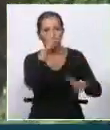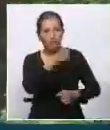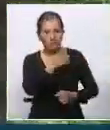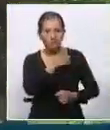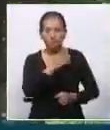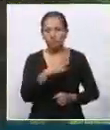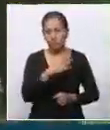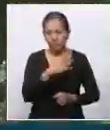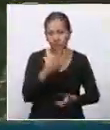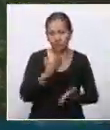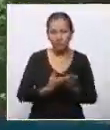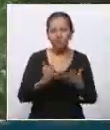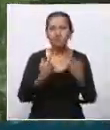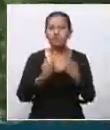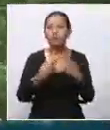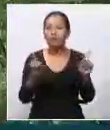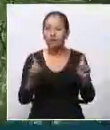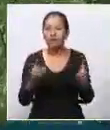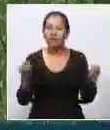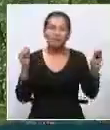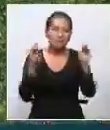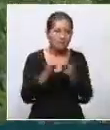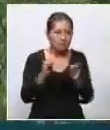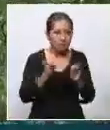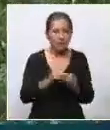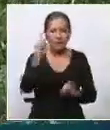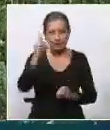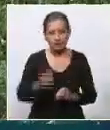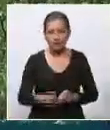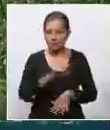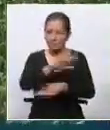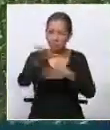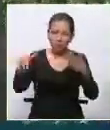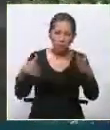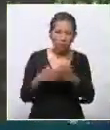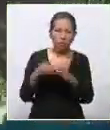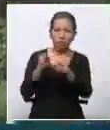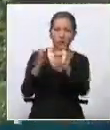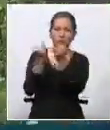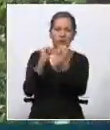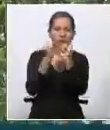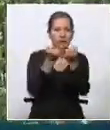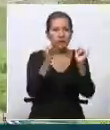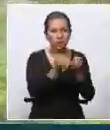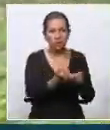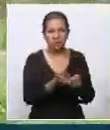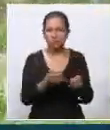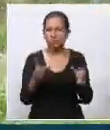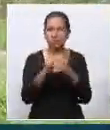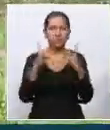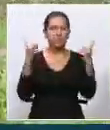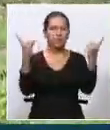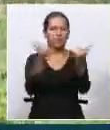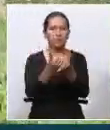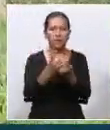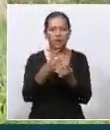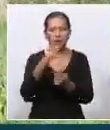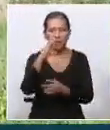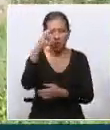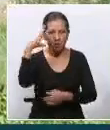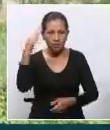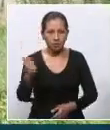pero es importante que todas las instituciones del departamento de